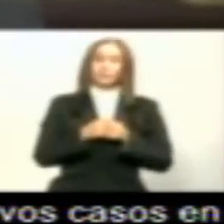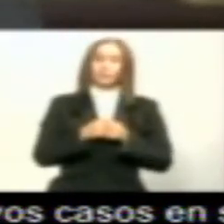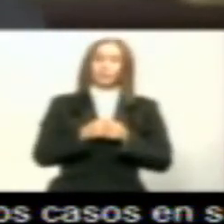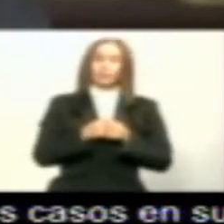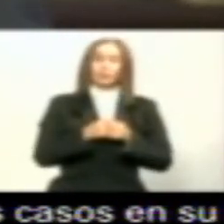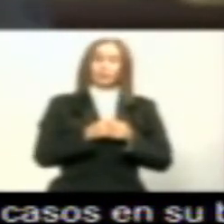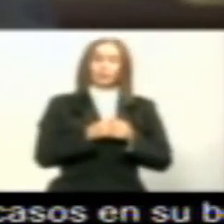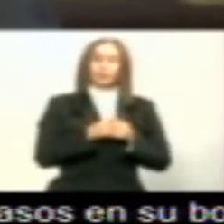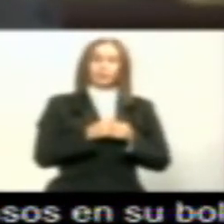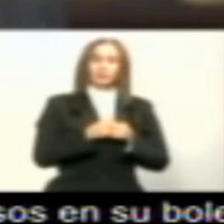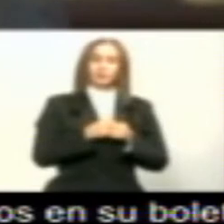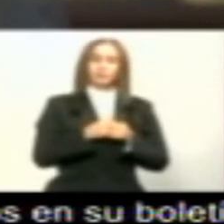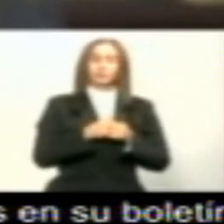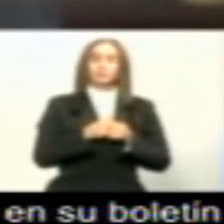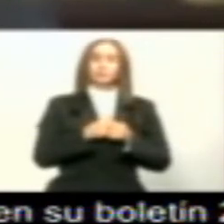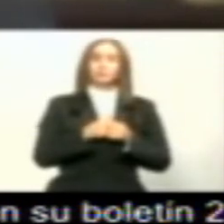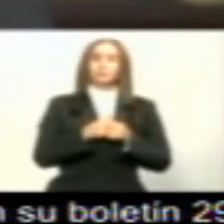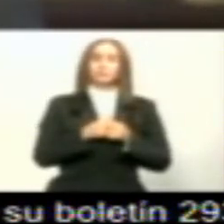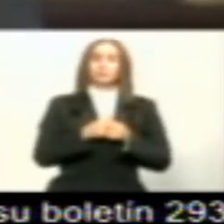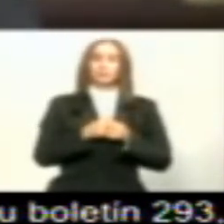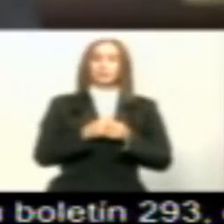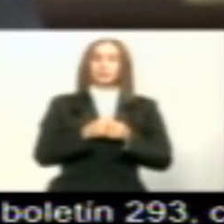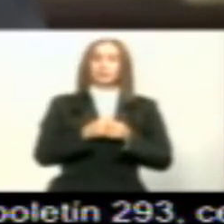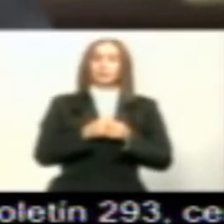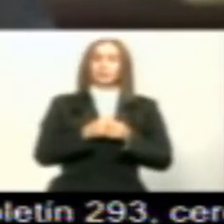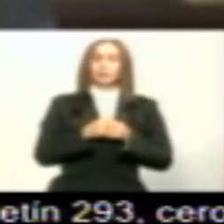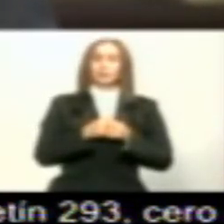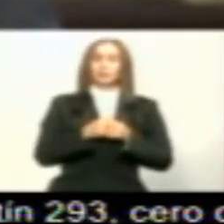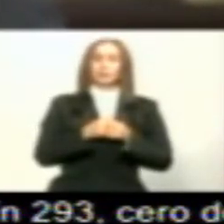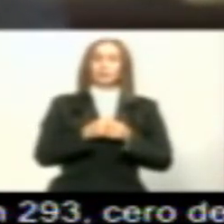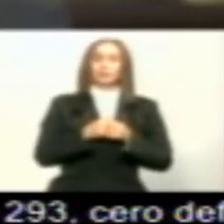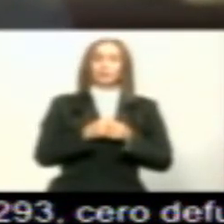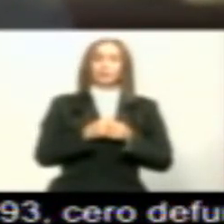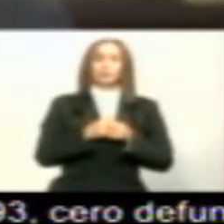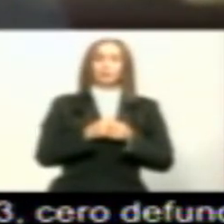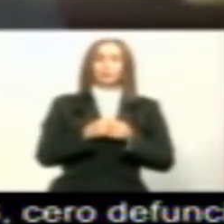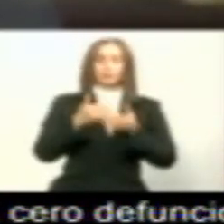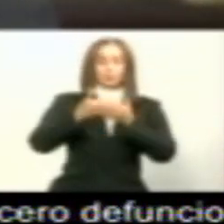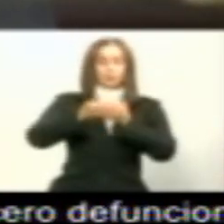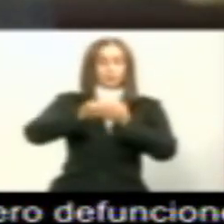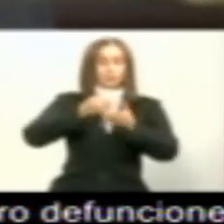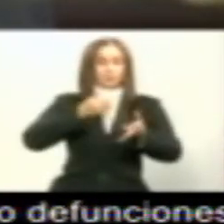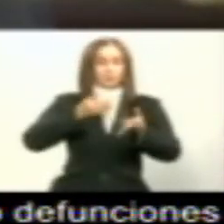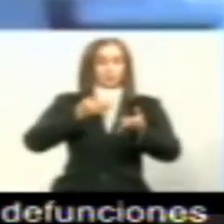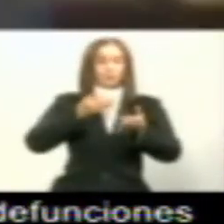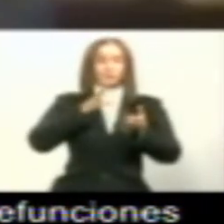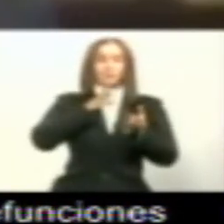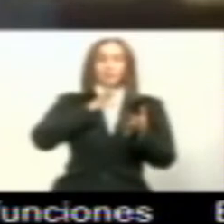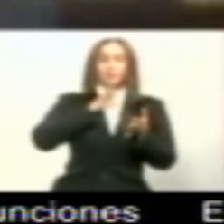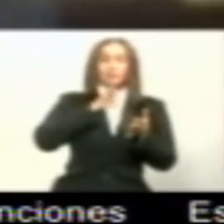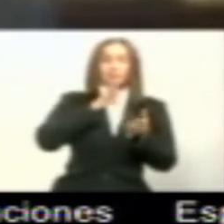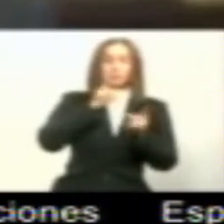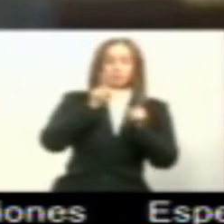Sobre, y antes de hablar sobre también niveles de eficiencia que hemos aumentado, aquí está el administrador de